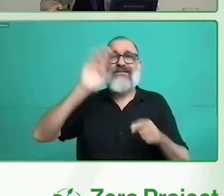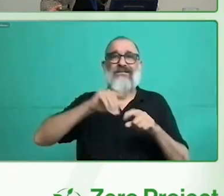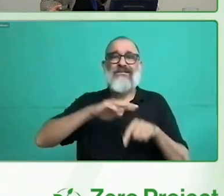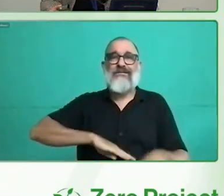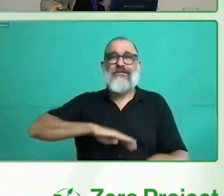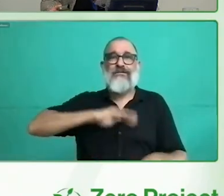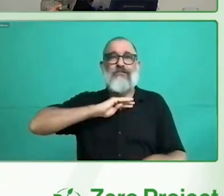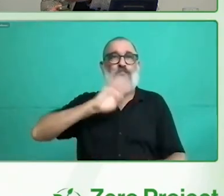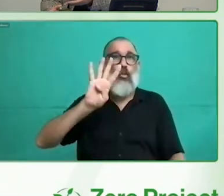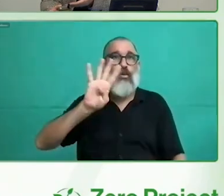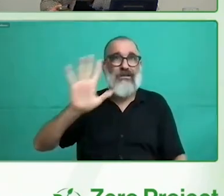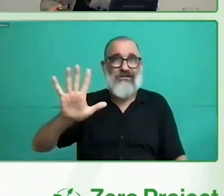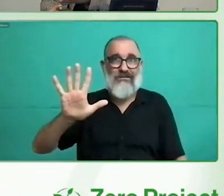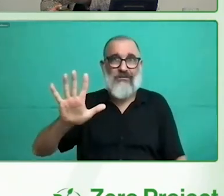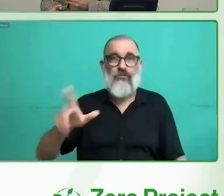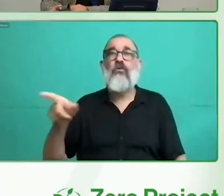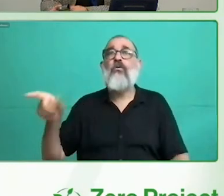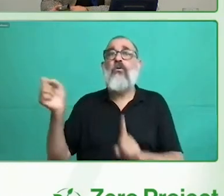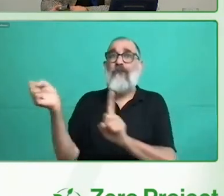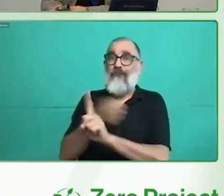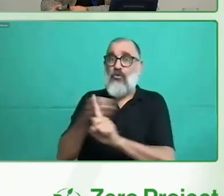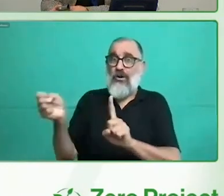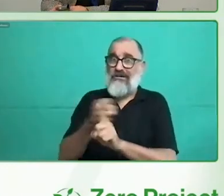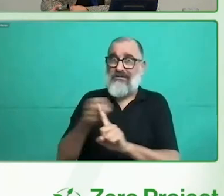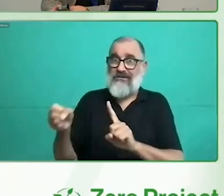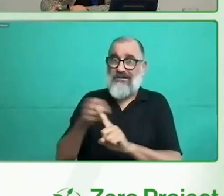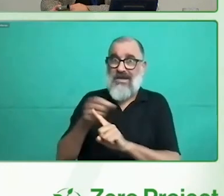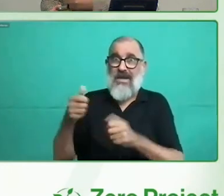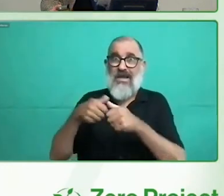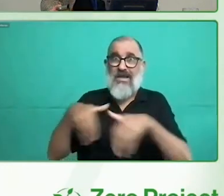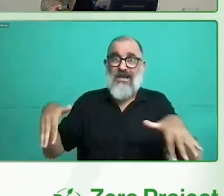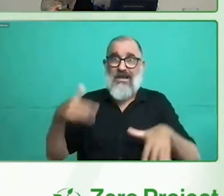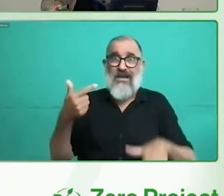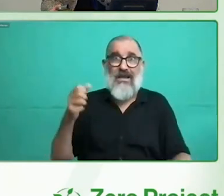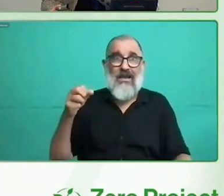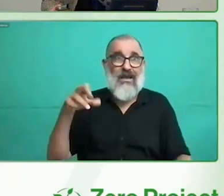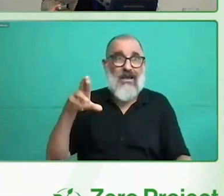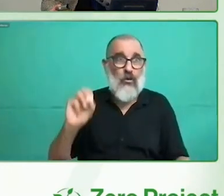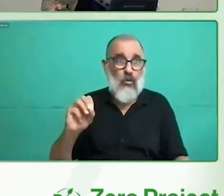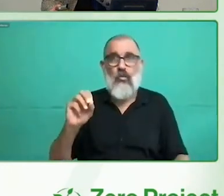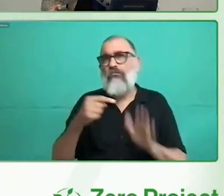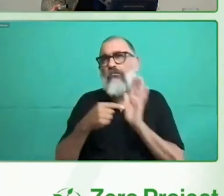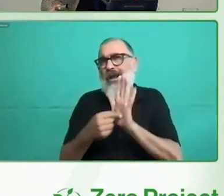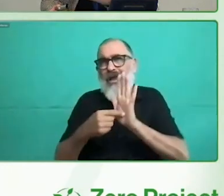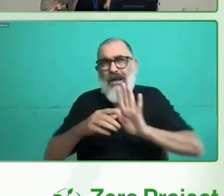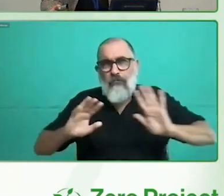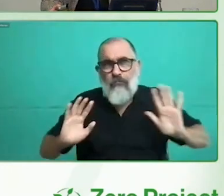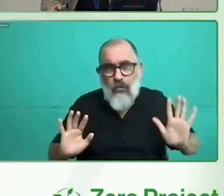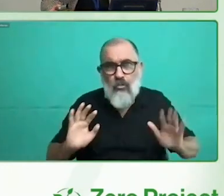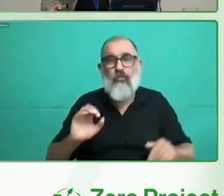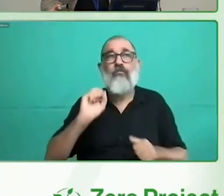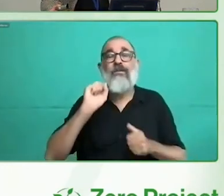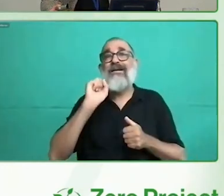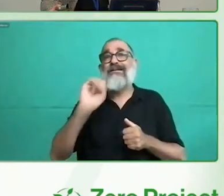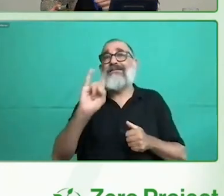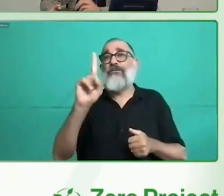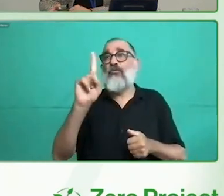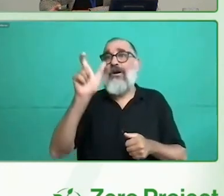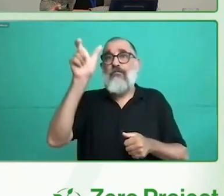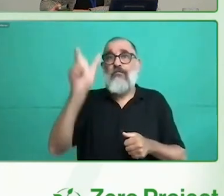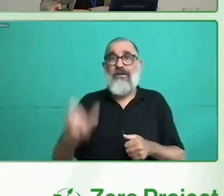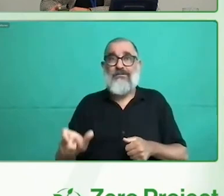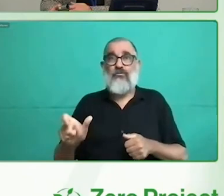tengan otros socios con discapacidad, también empleados en el proyecto, o que contraten a más personas con discapacidad. Y por